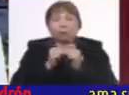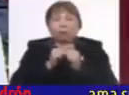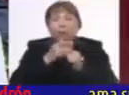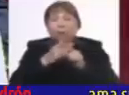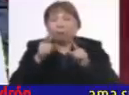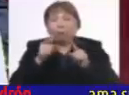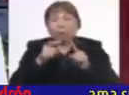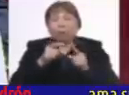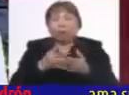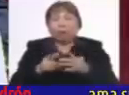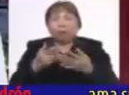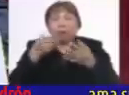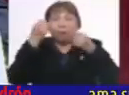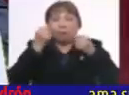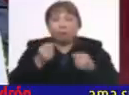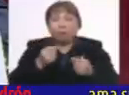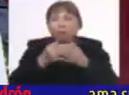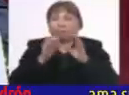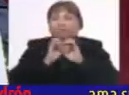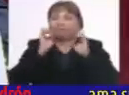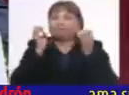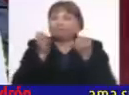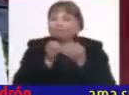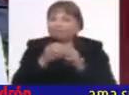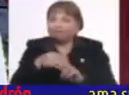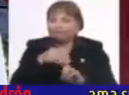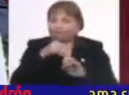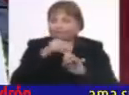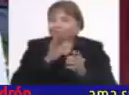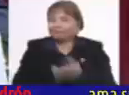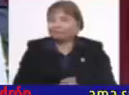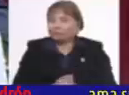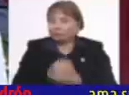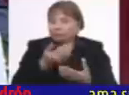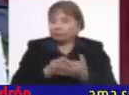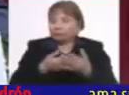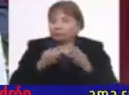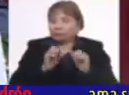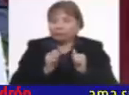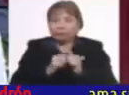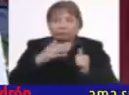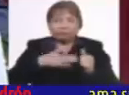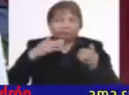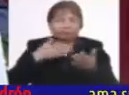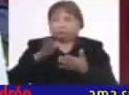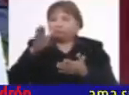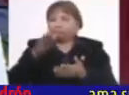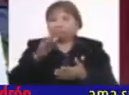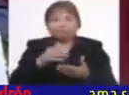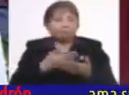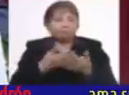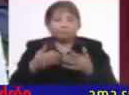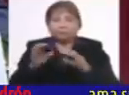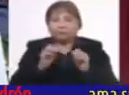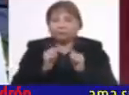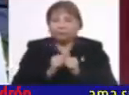de designar al equipo especial y que género mi abrupta salida es